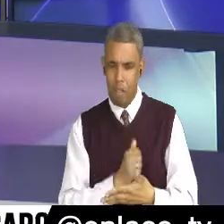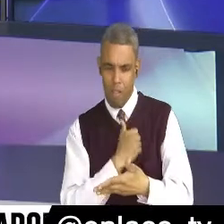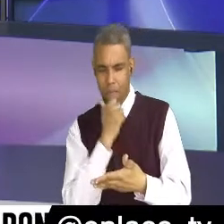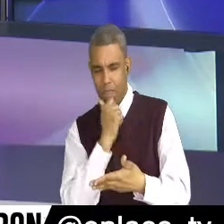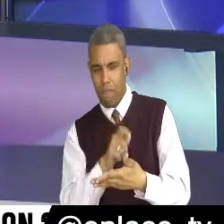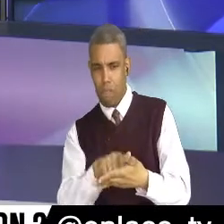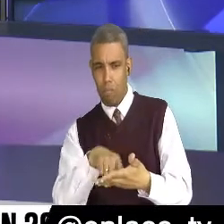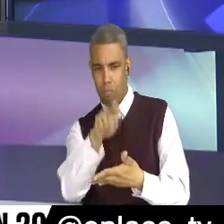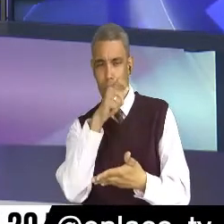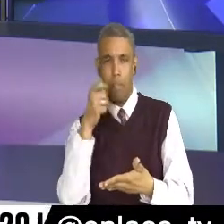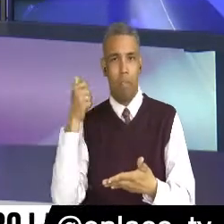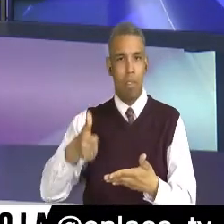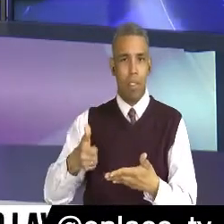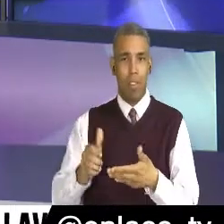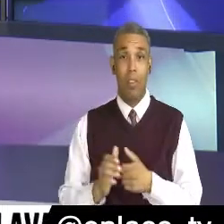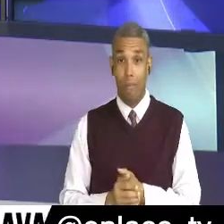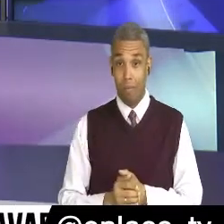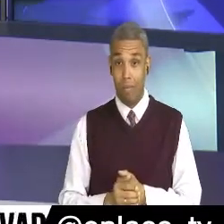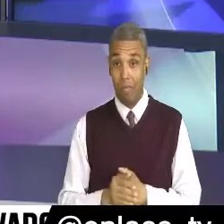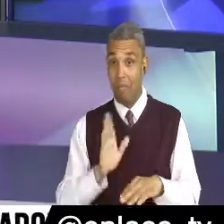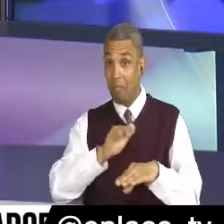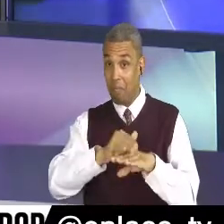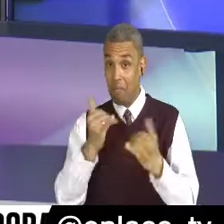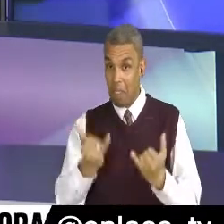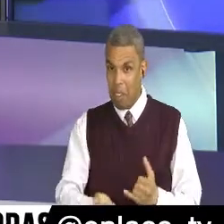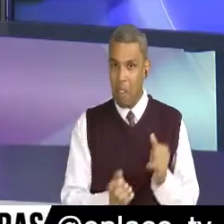Sogamoso. Esto permitirá la reglamentación de